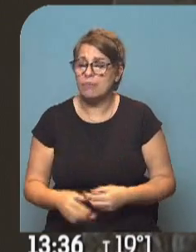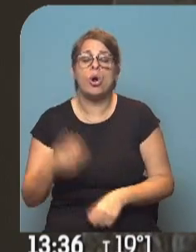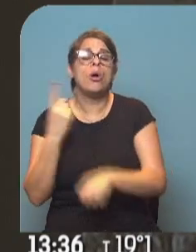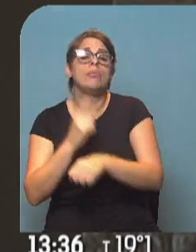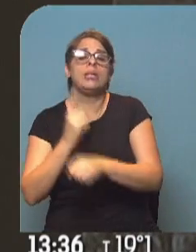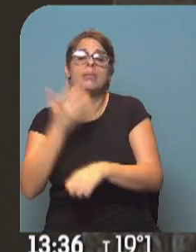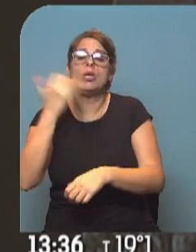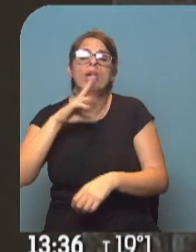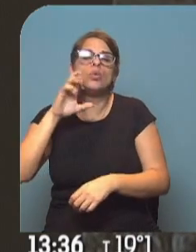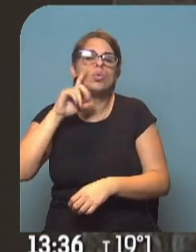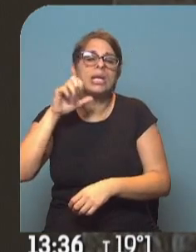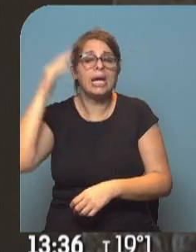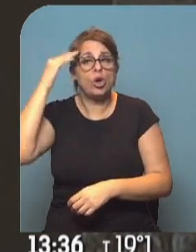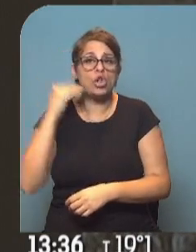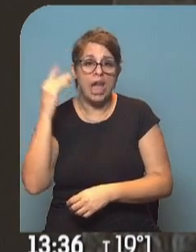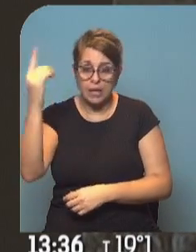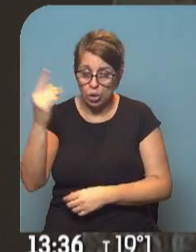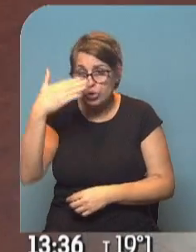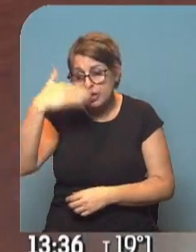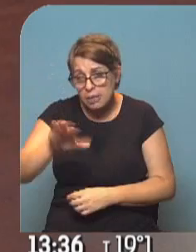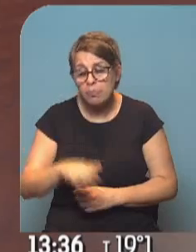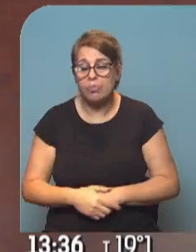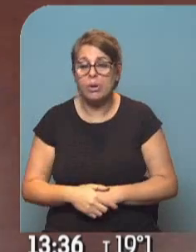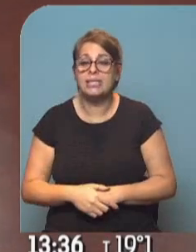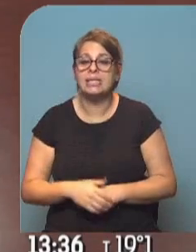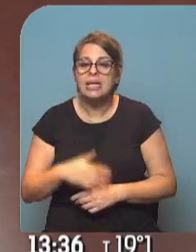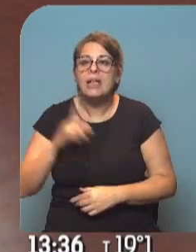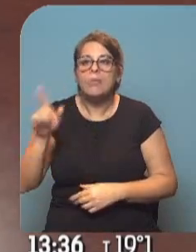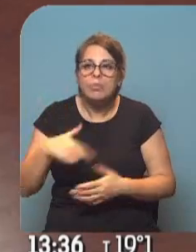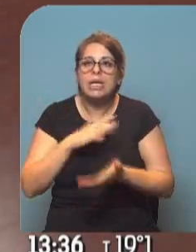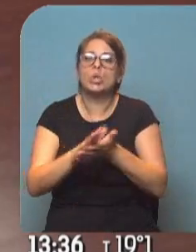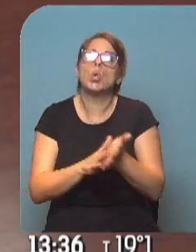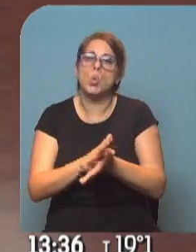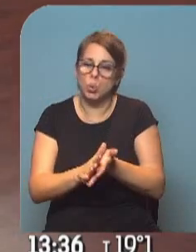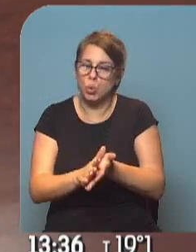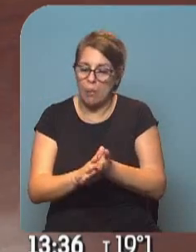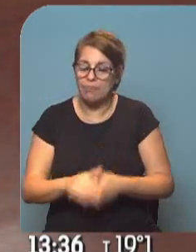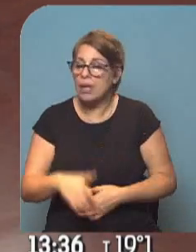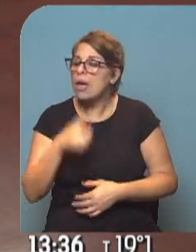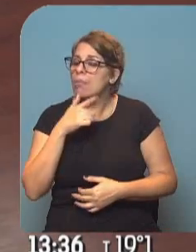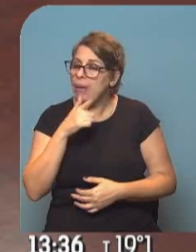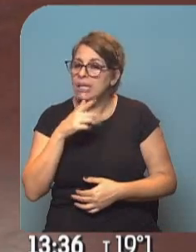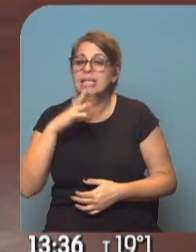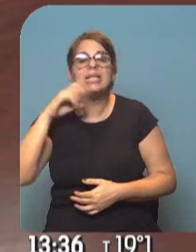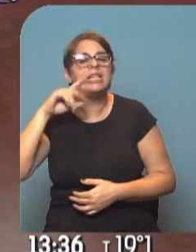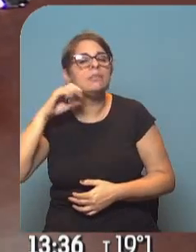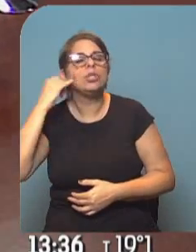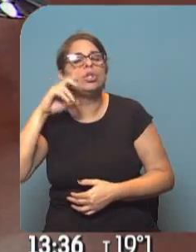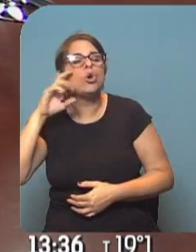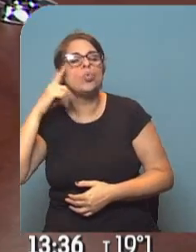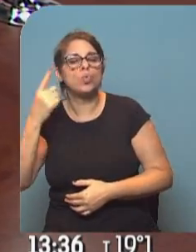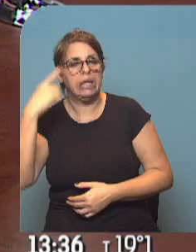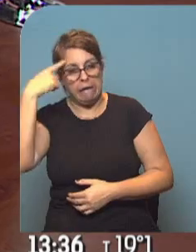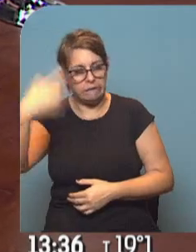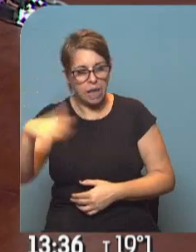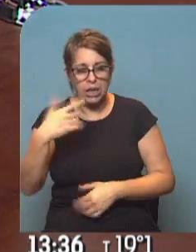primero hay una nuclearización de Corea del Norte y después un acercamiento, en todo caso. Eso, en ese sentido, me parece que Kim Jong-un fue muy inteligente.